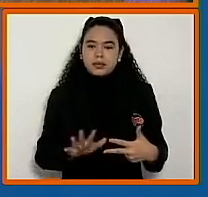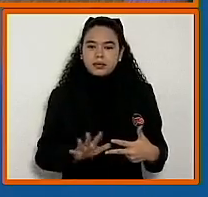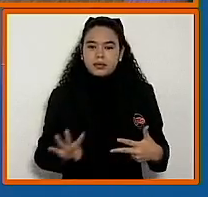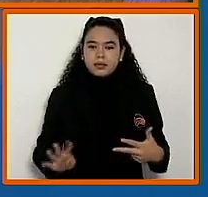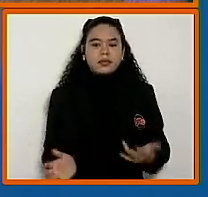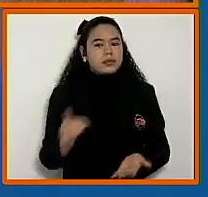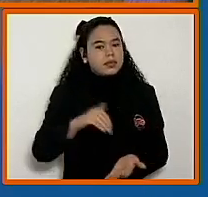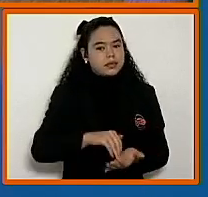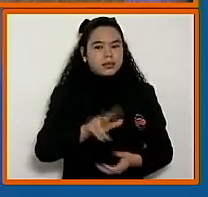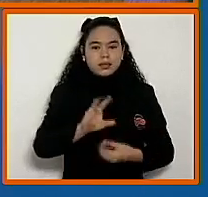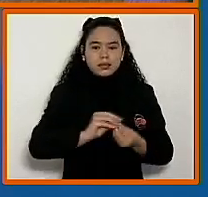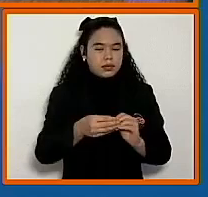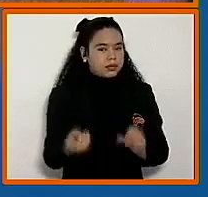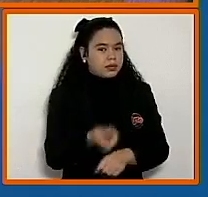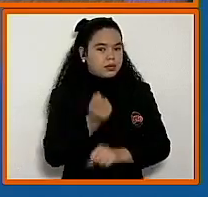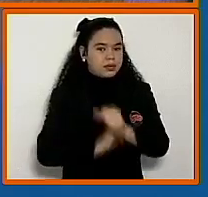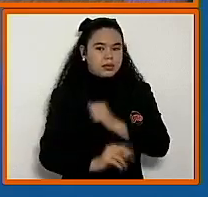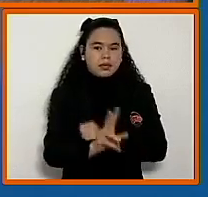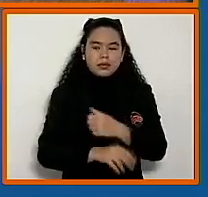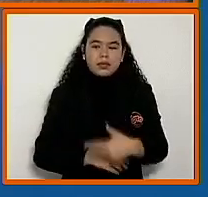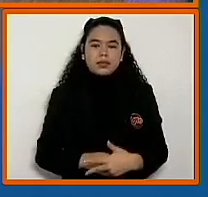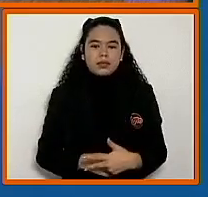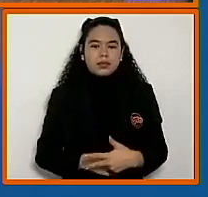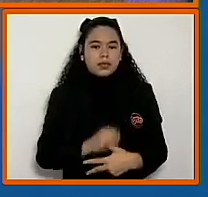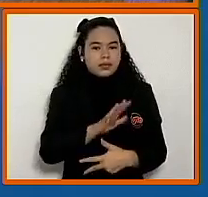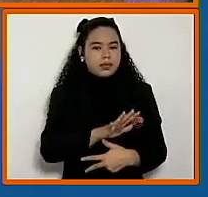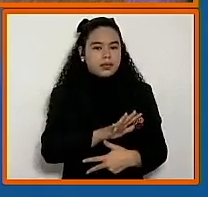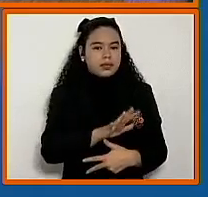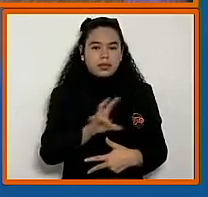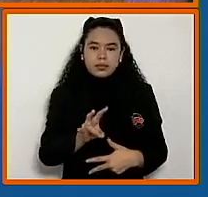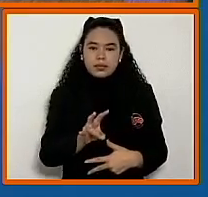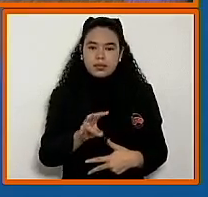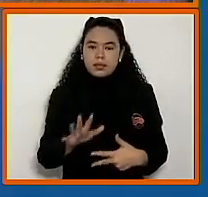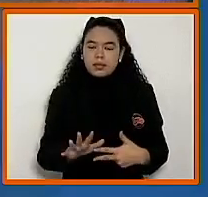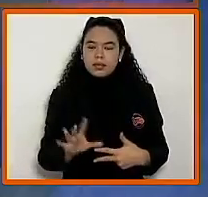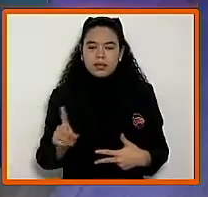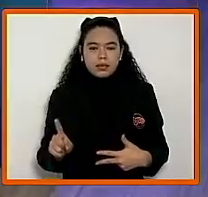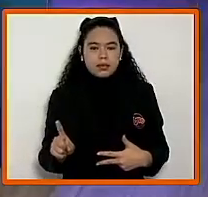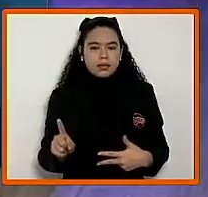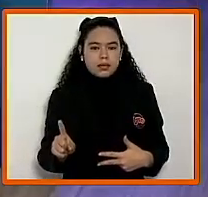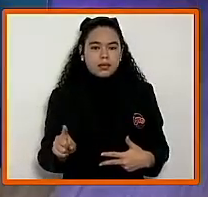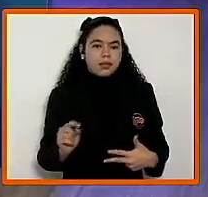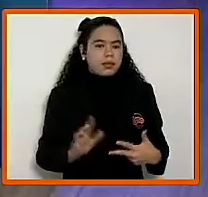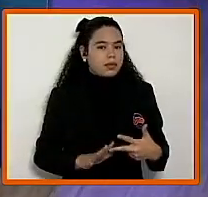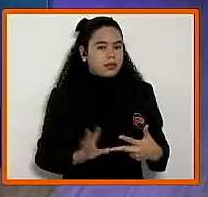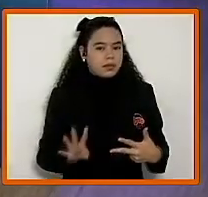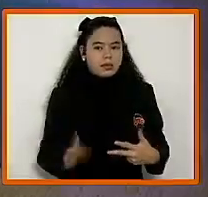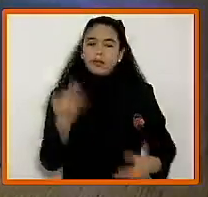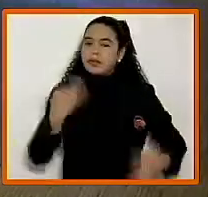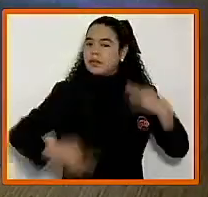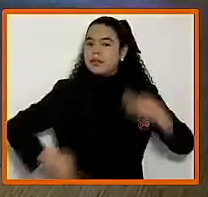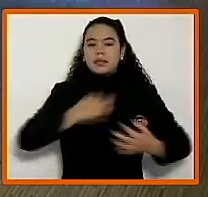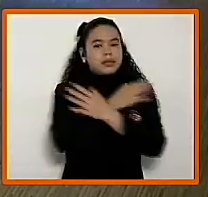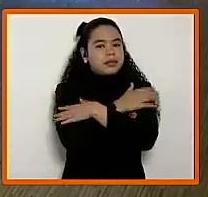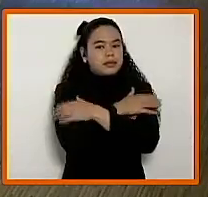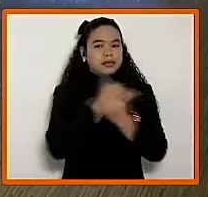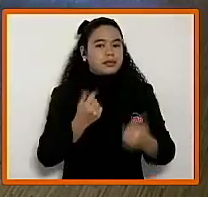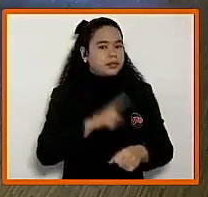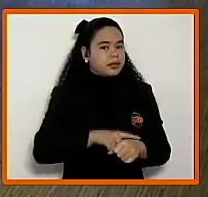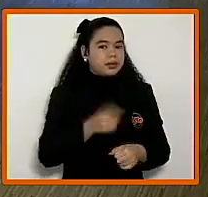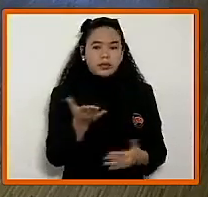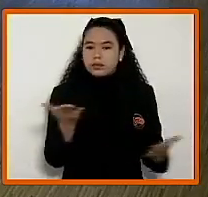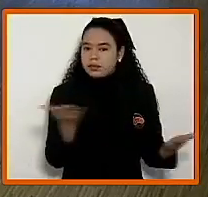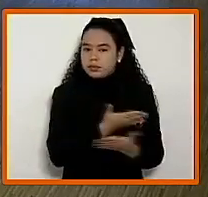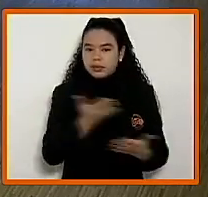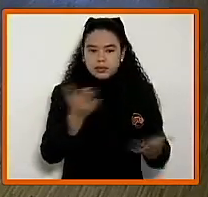54. Los números ganadores para Pega 3 son 57, 51 y 54. Muchas felicidades. Ahora dime tú